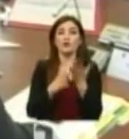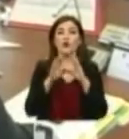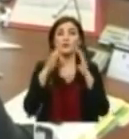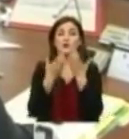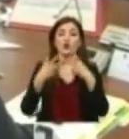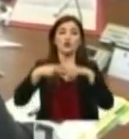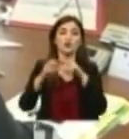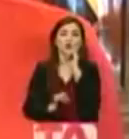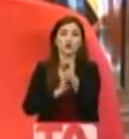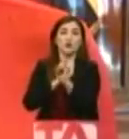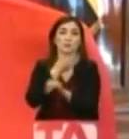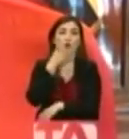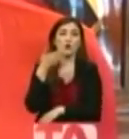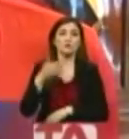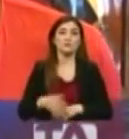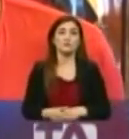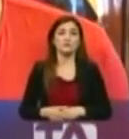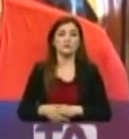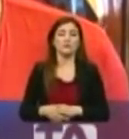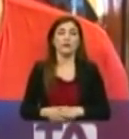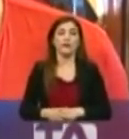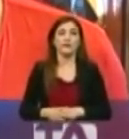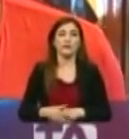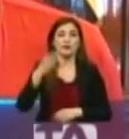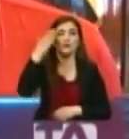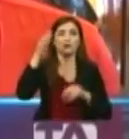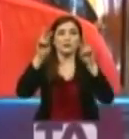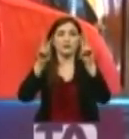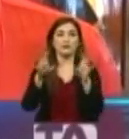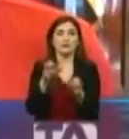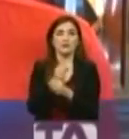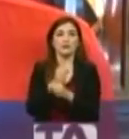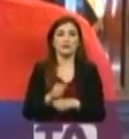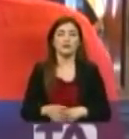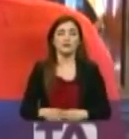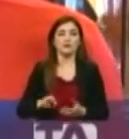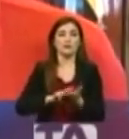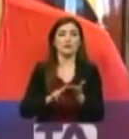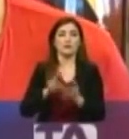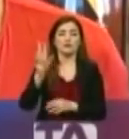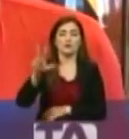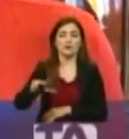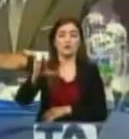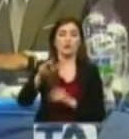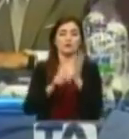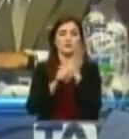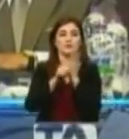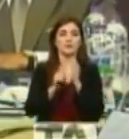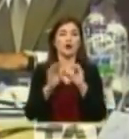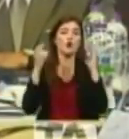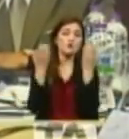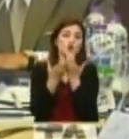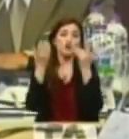Comisión de Relaciones Internacionales. Nosotros ya estamos empapados del tema de seguridad. Nosotros tenemos reuniones trimestrales con los ministros. Esta